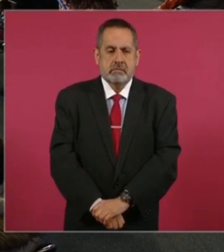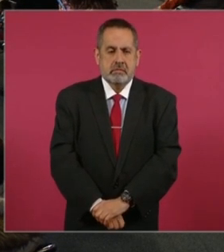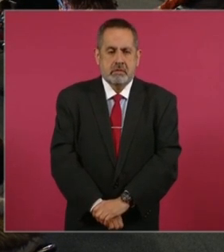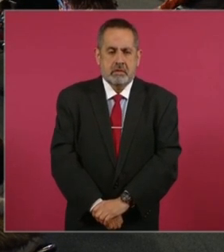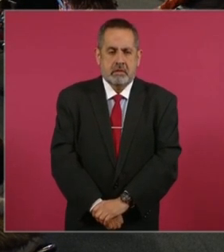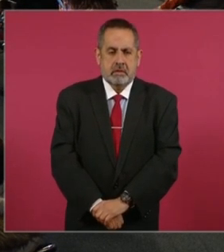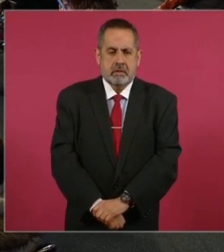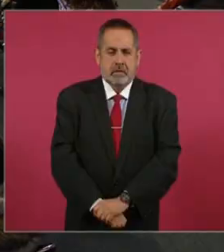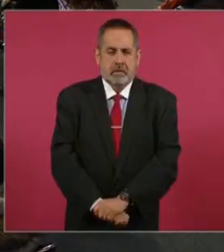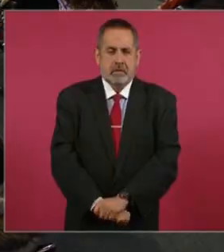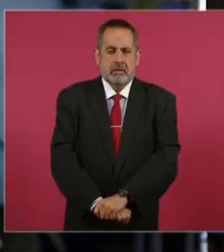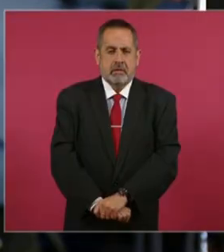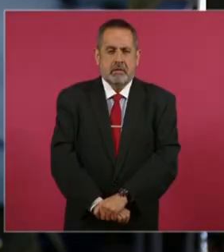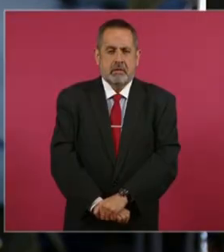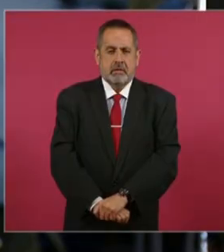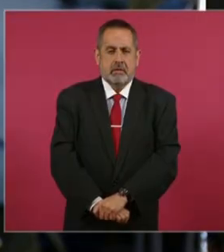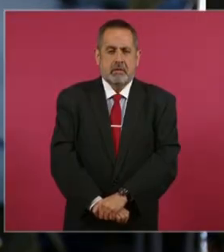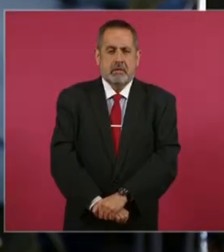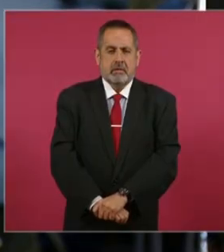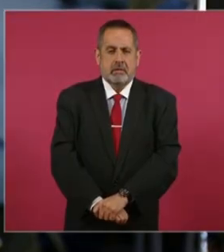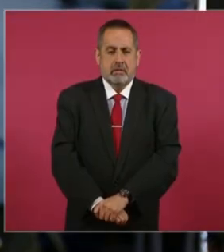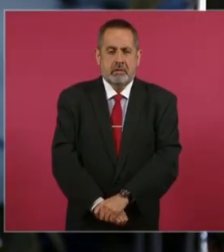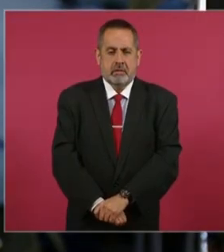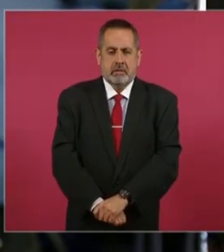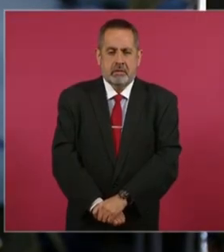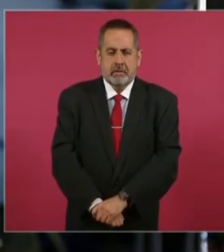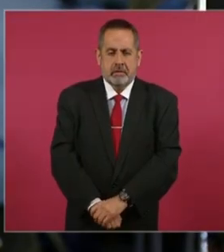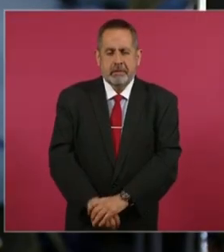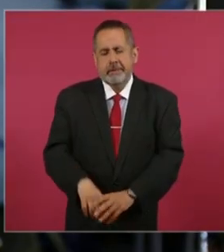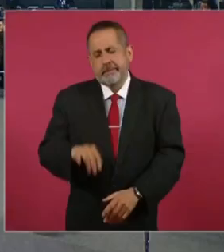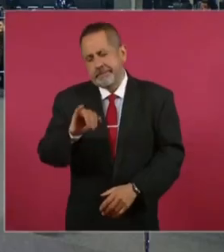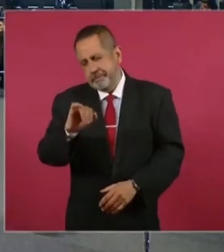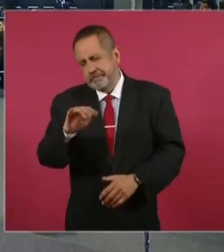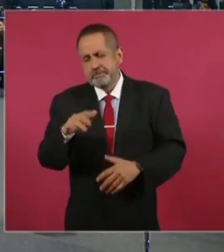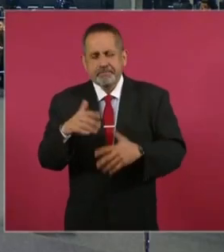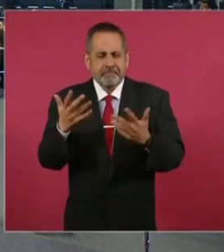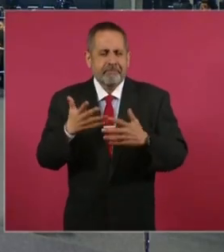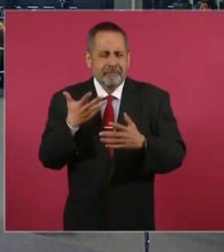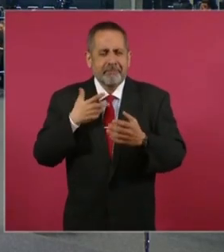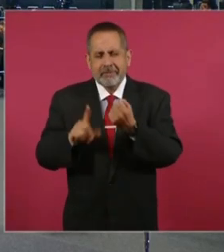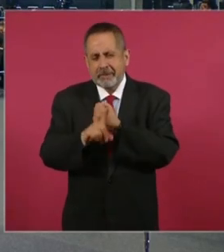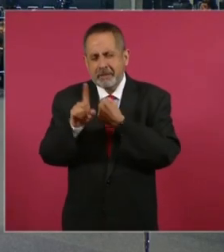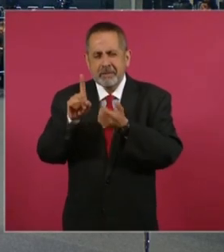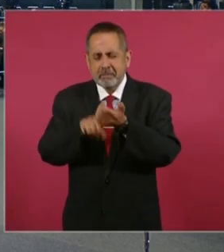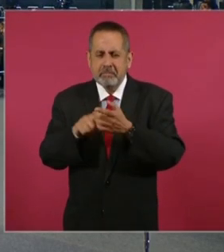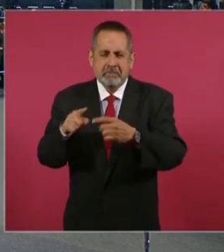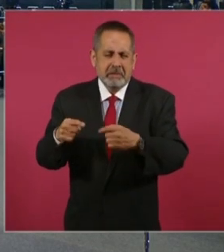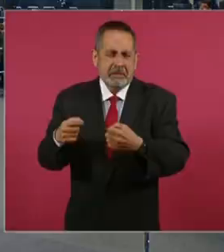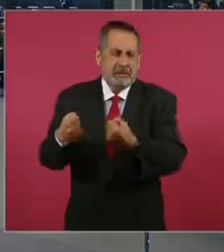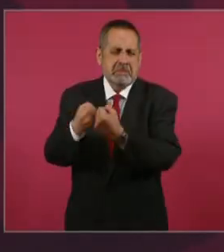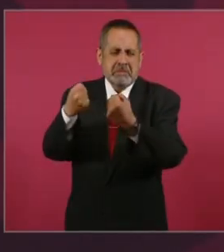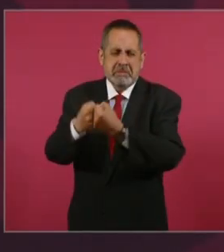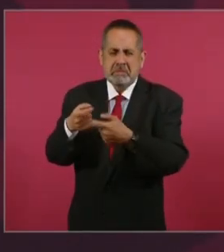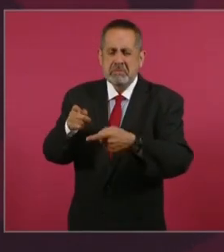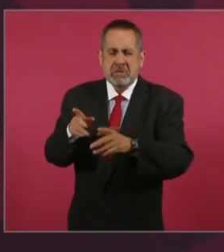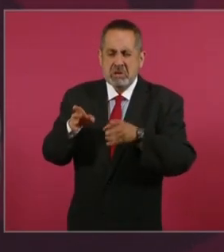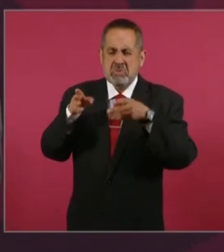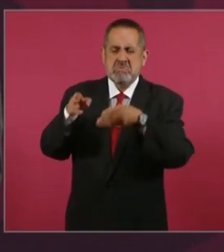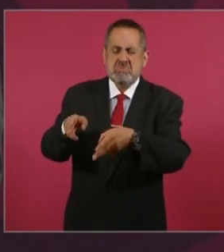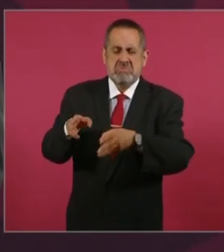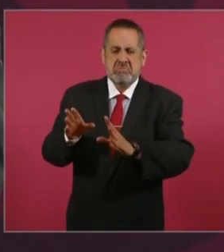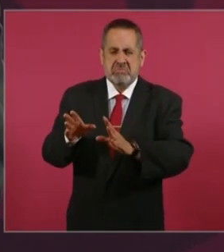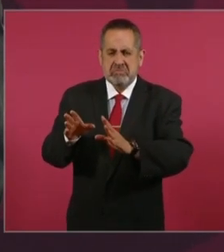hay enfrentamientos la explicación que le dan le están dando sí ha habido problemas ahí enfrentamientos pero está